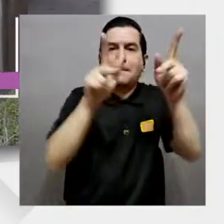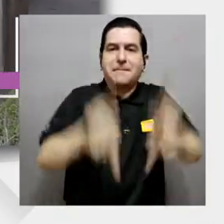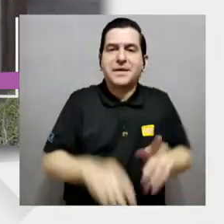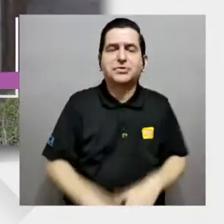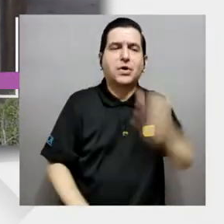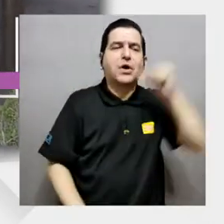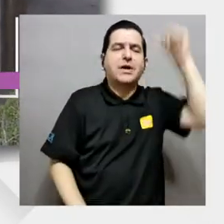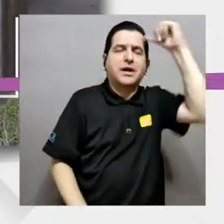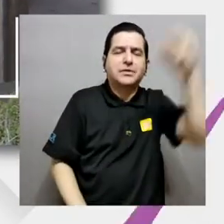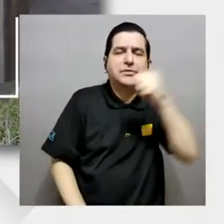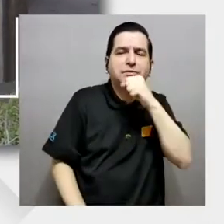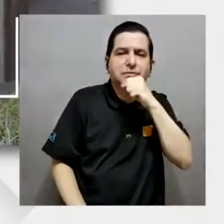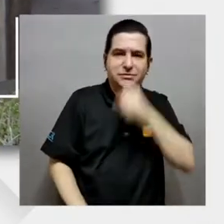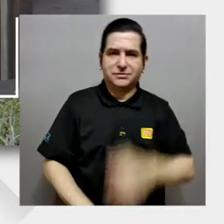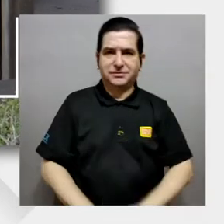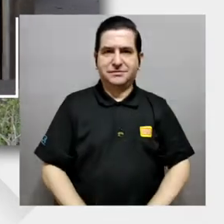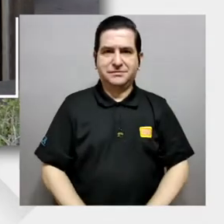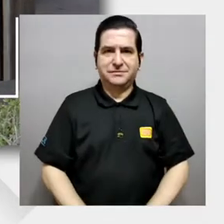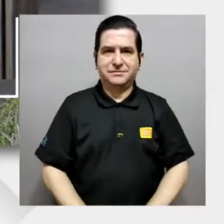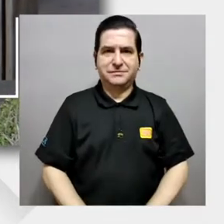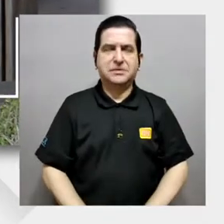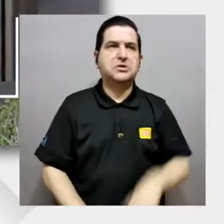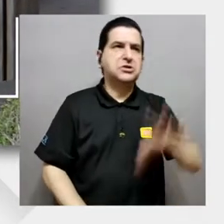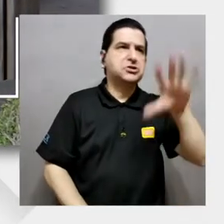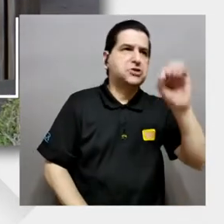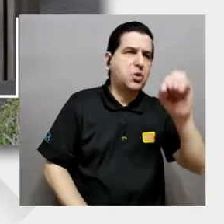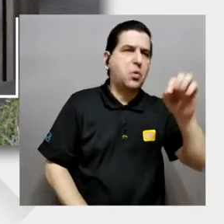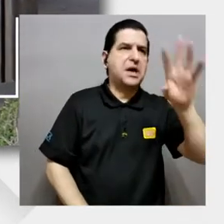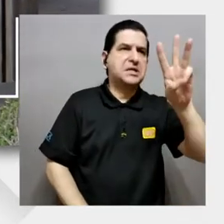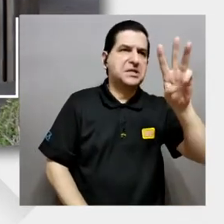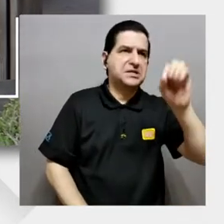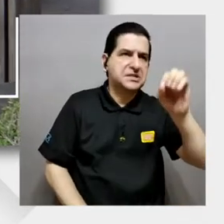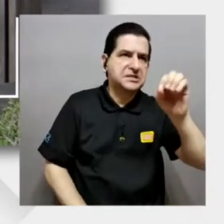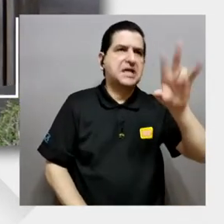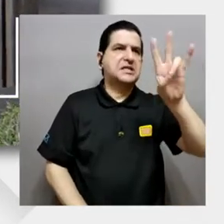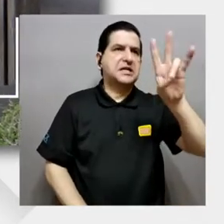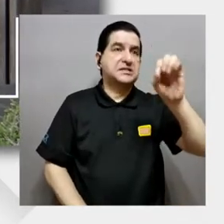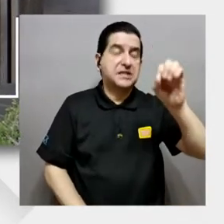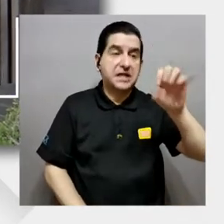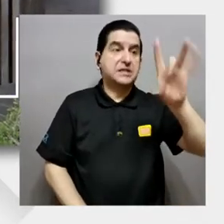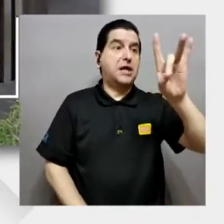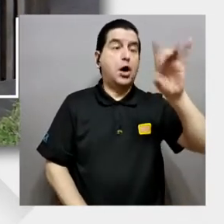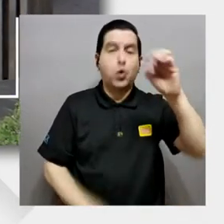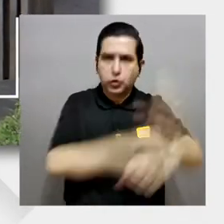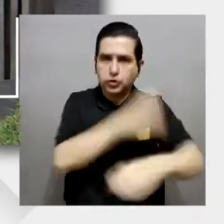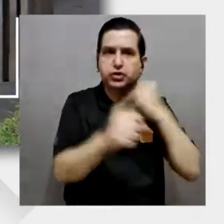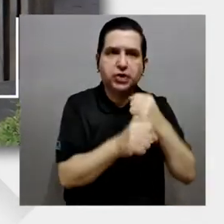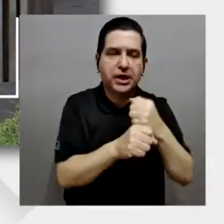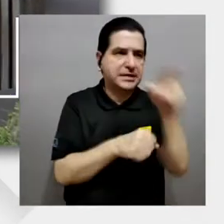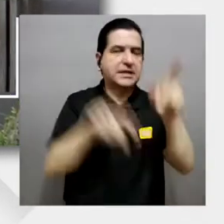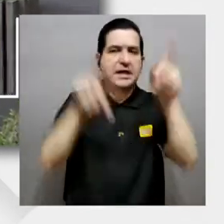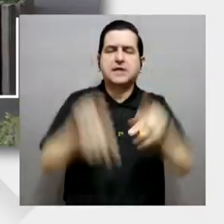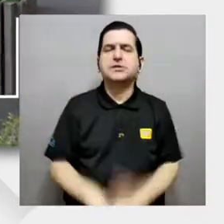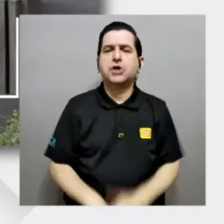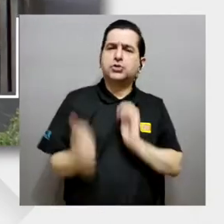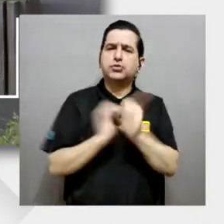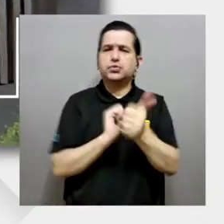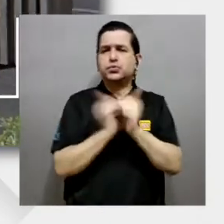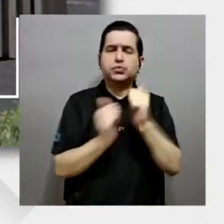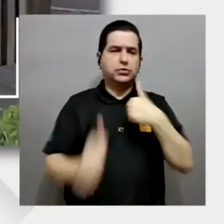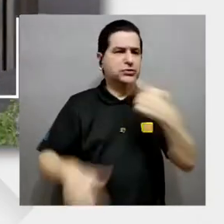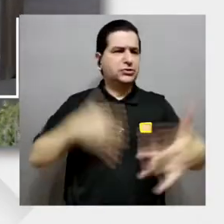están llenos de personas mayores, personas de 50, 60, 70, 80 años haciendo